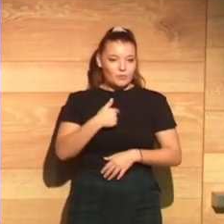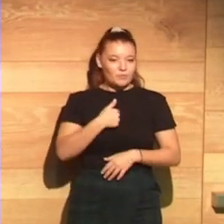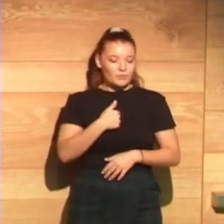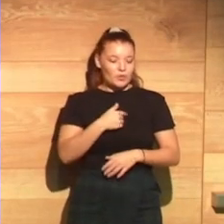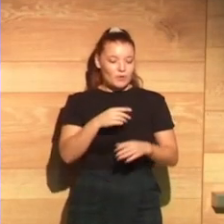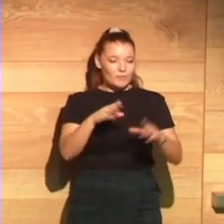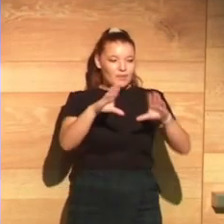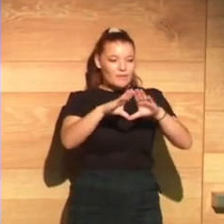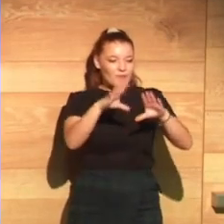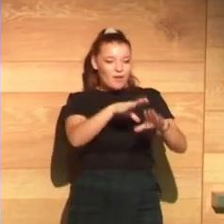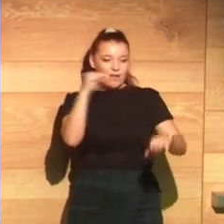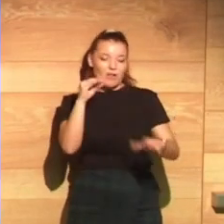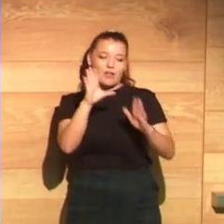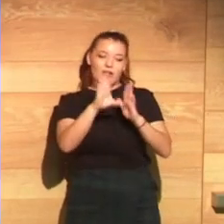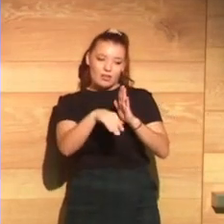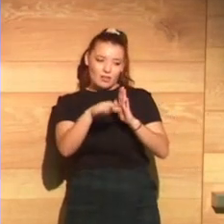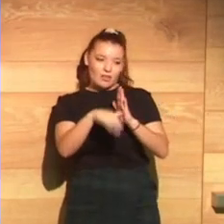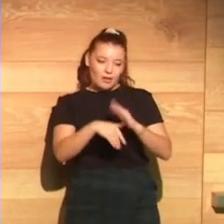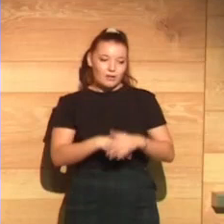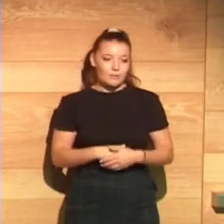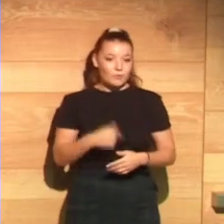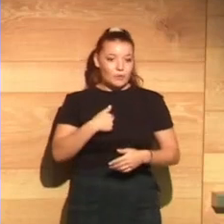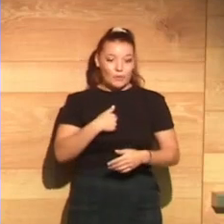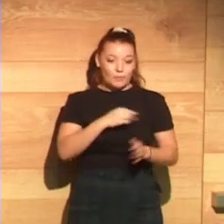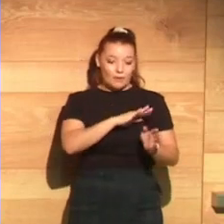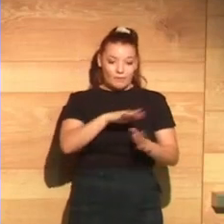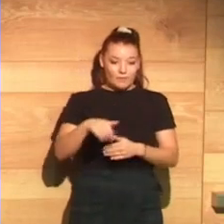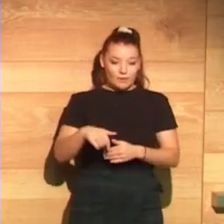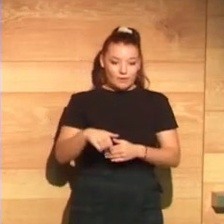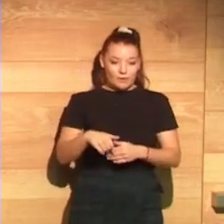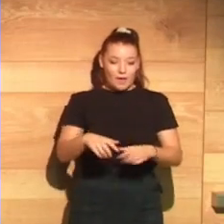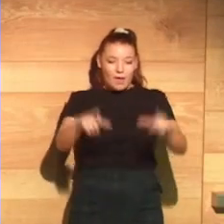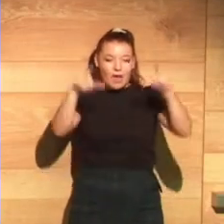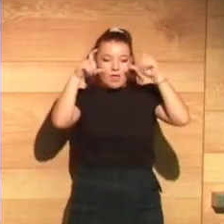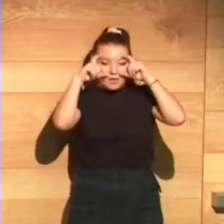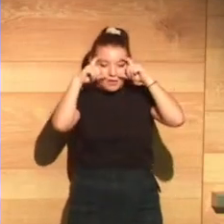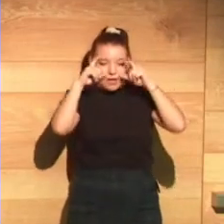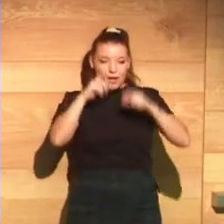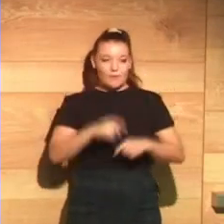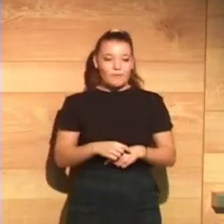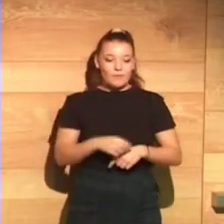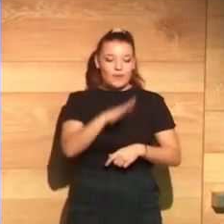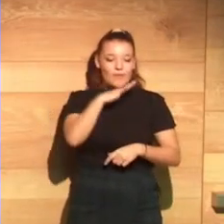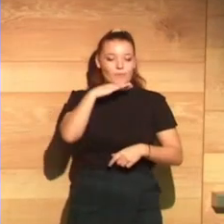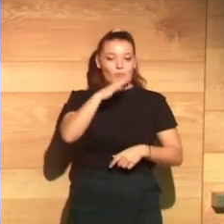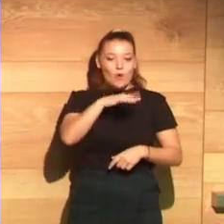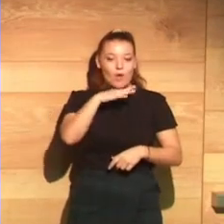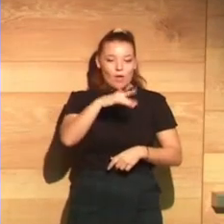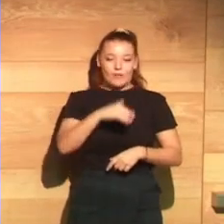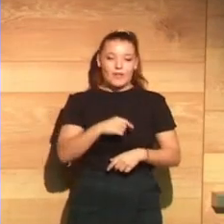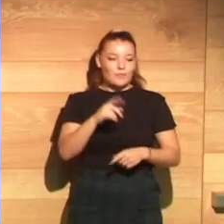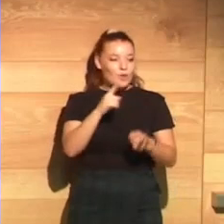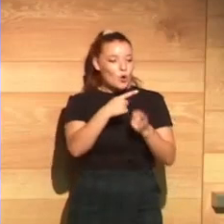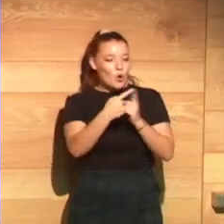en entender lo que era el feminismo, pero sí que es verdad que una vez que te ponen las gafas moradas, pues ya ves todo de